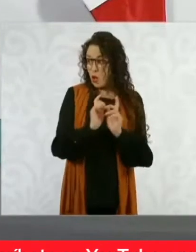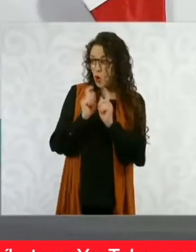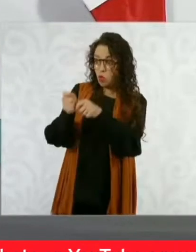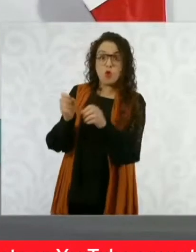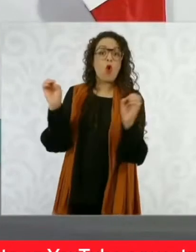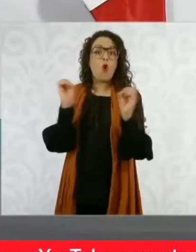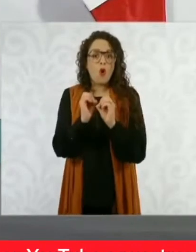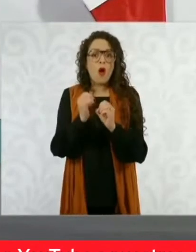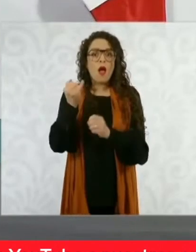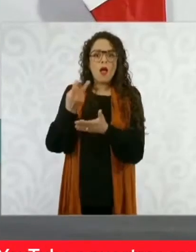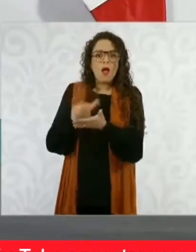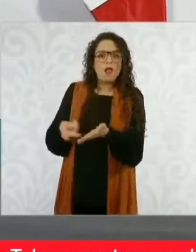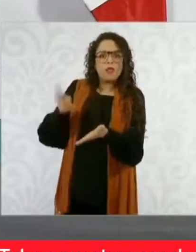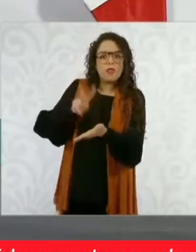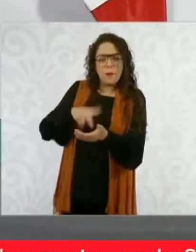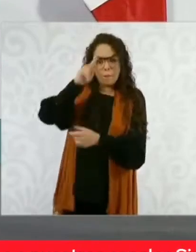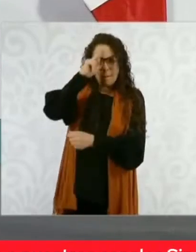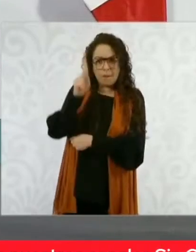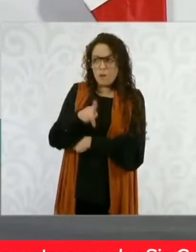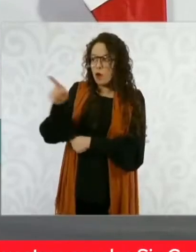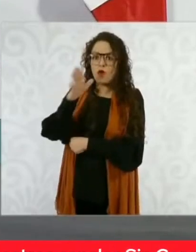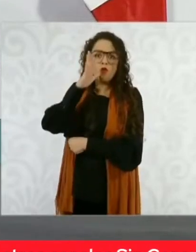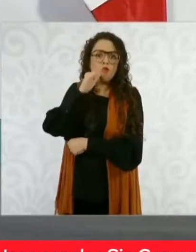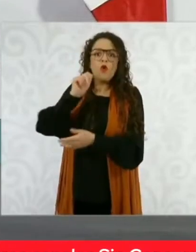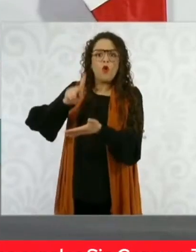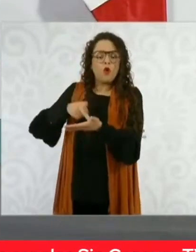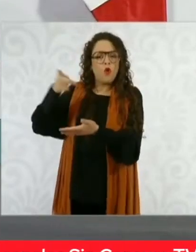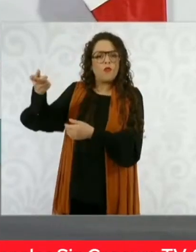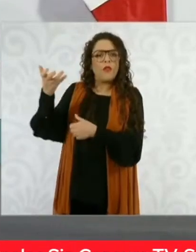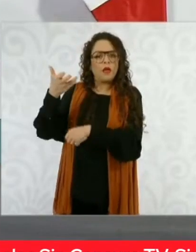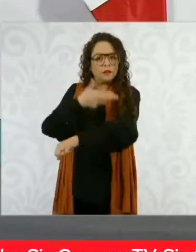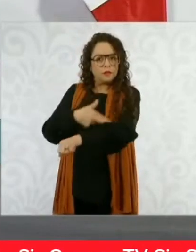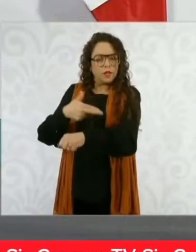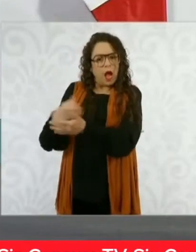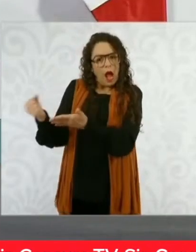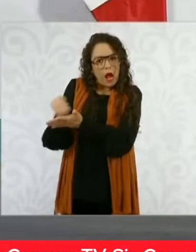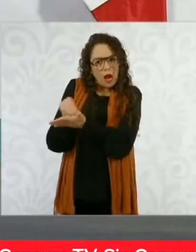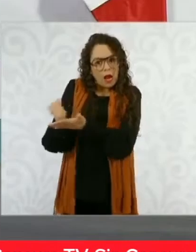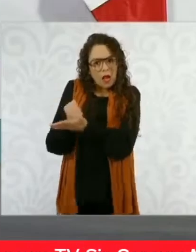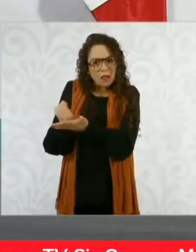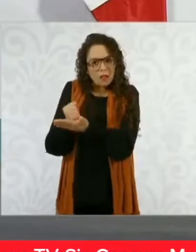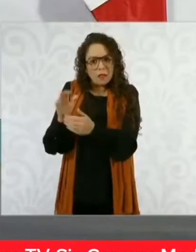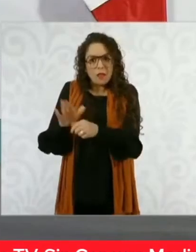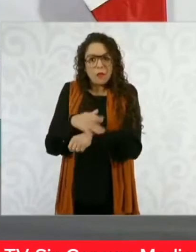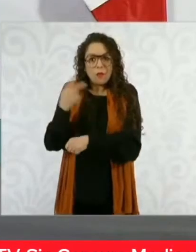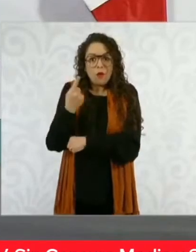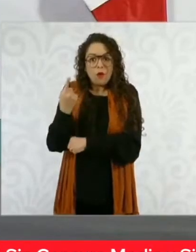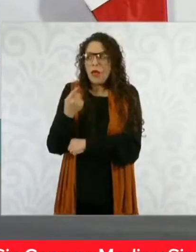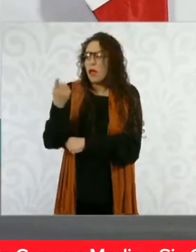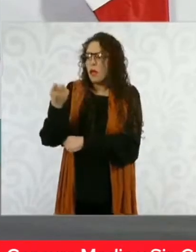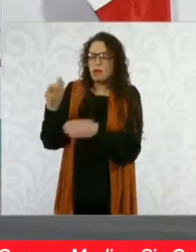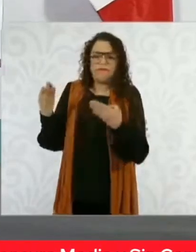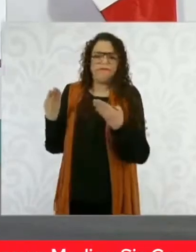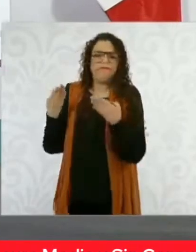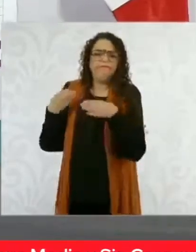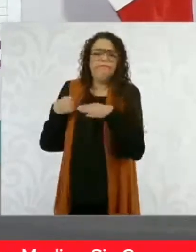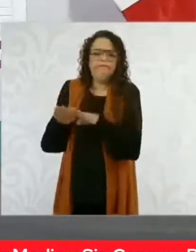pueden sacarlo de un crédito, están sin vivienda, tienen congelado porque tienen atrapado su crédito.